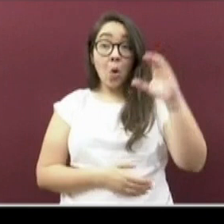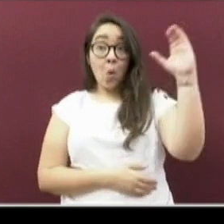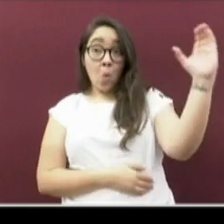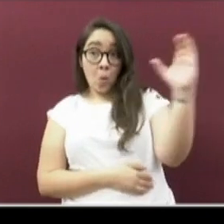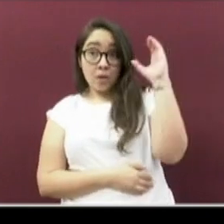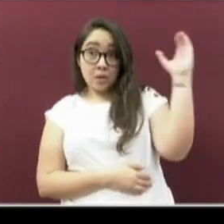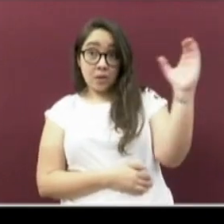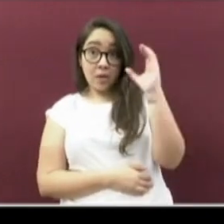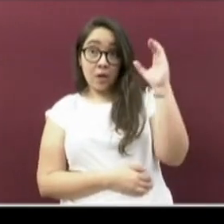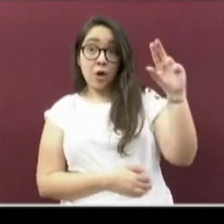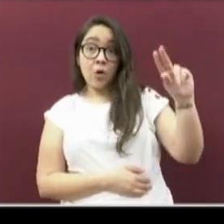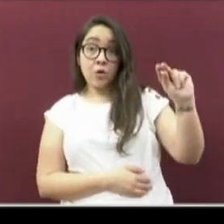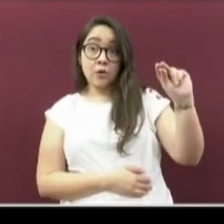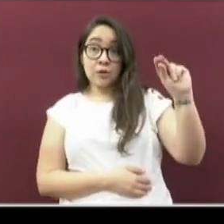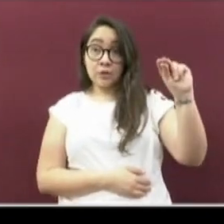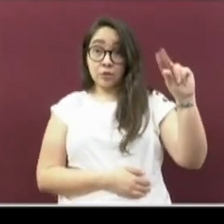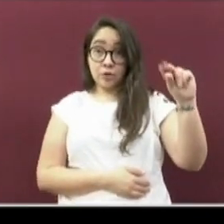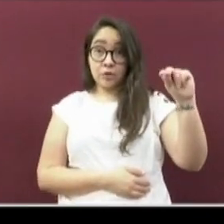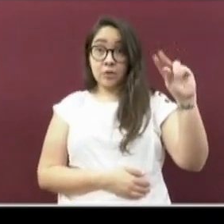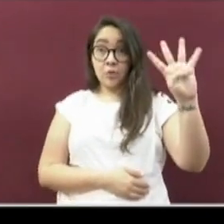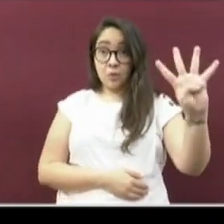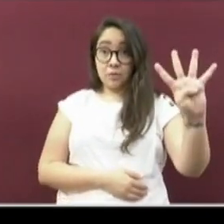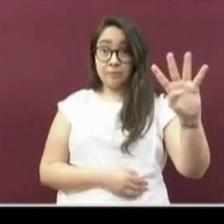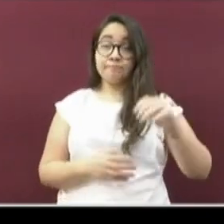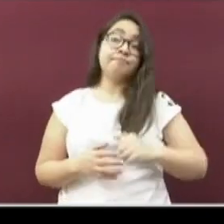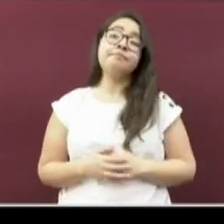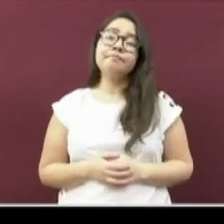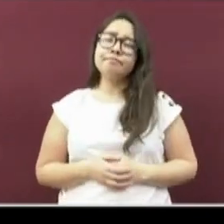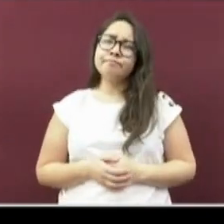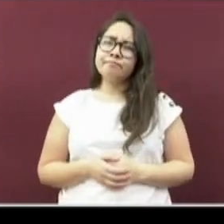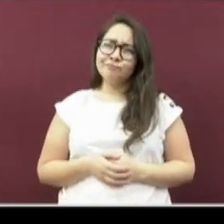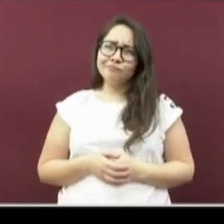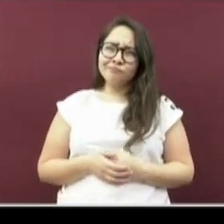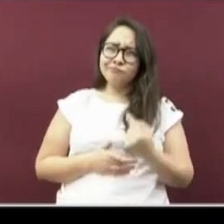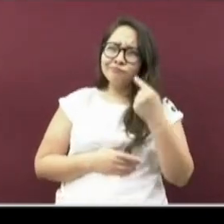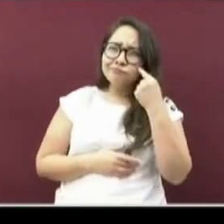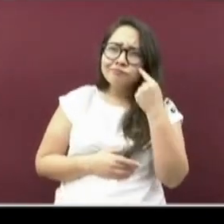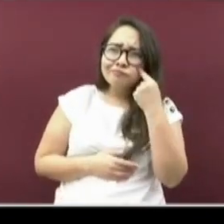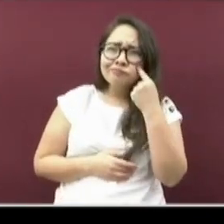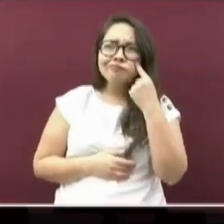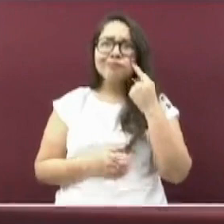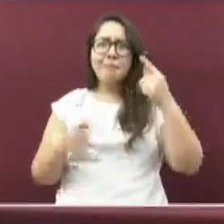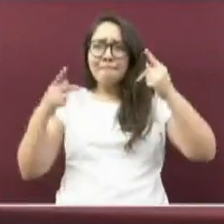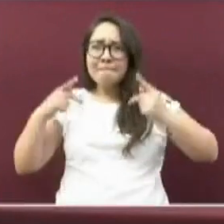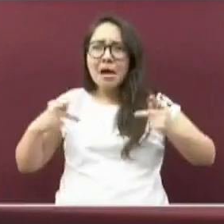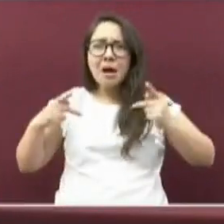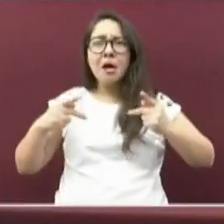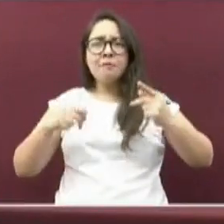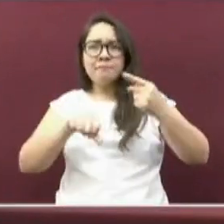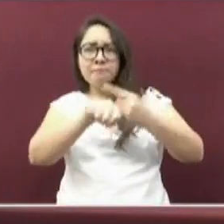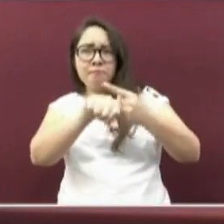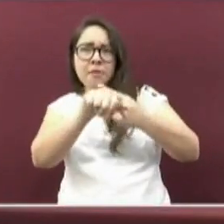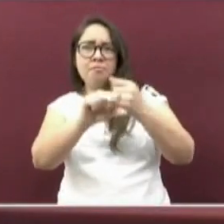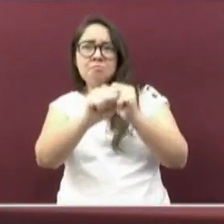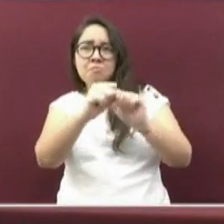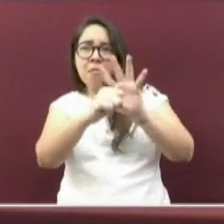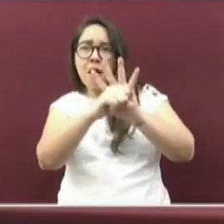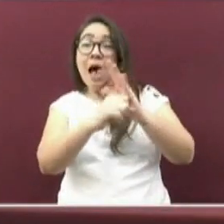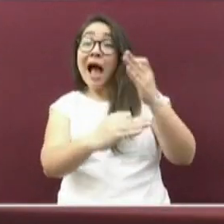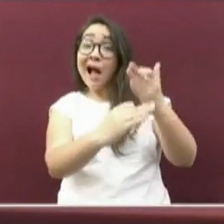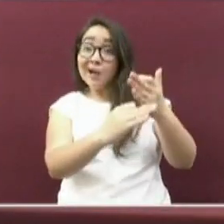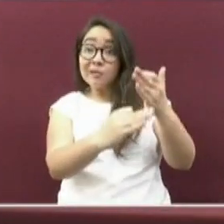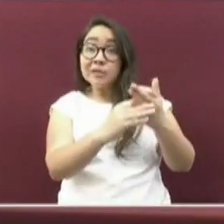Coatzacoalcos, 84. Como podemos observar, los pacientes que se encuentran con su padecimiento